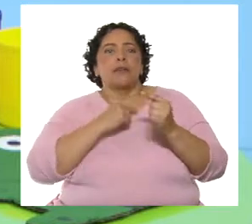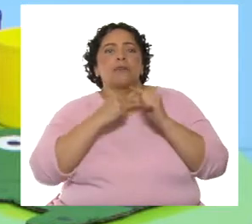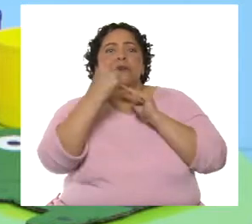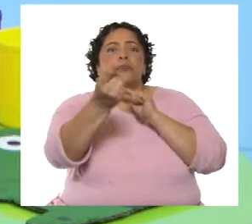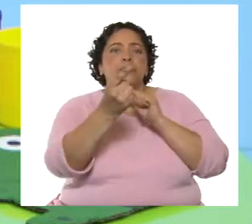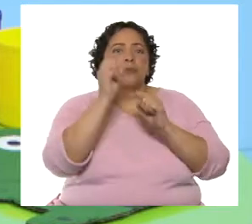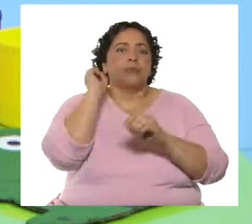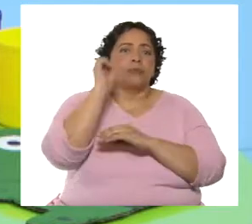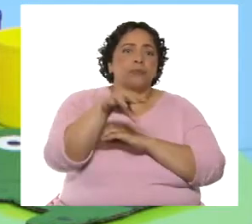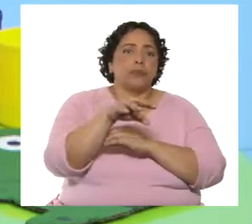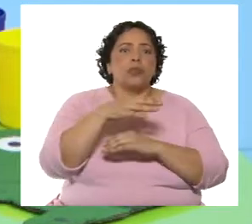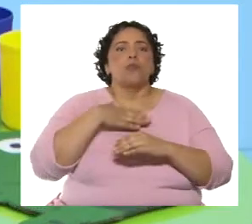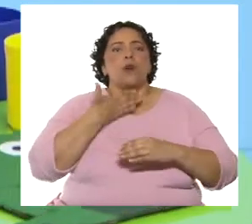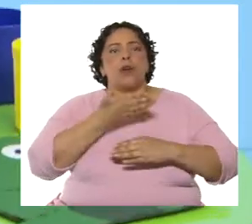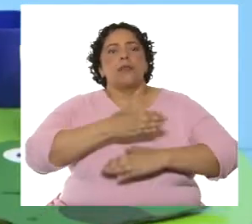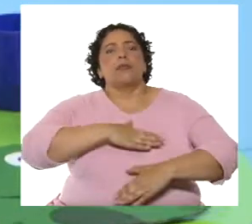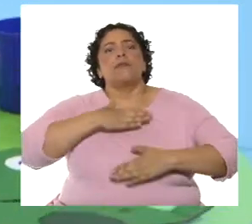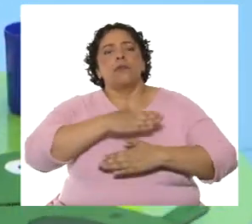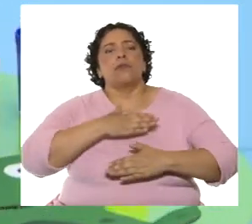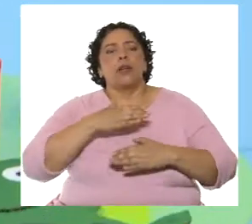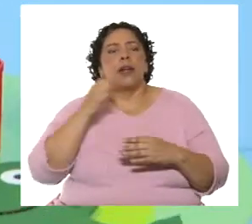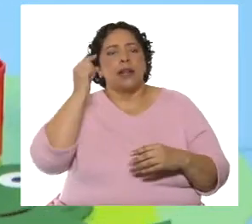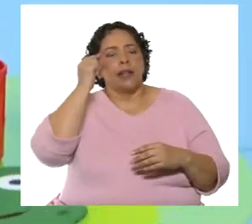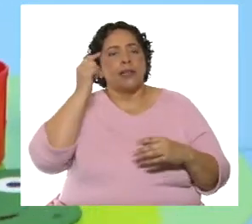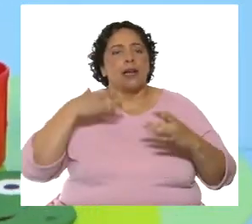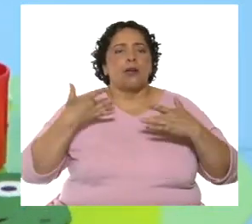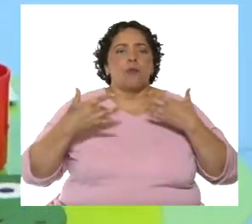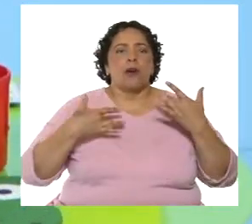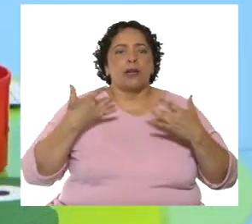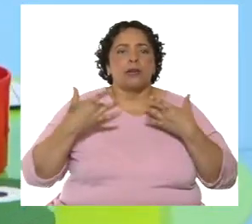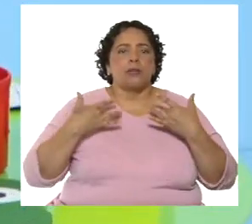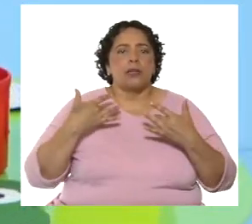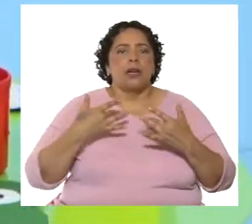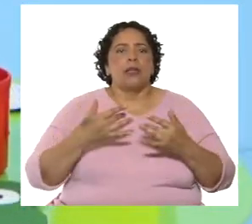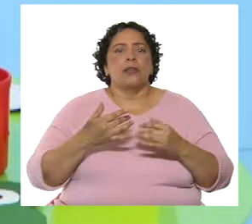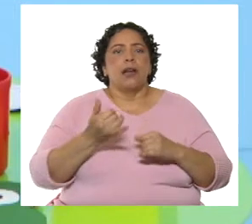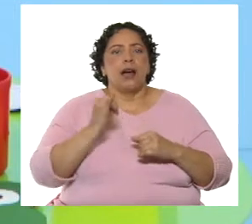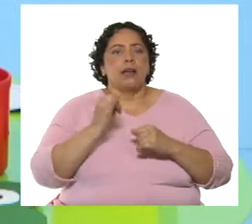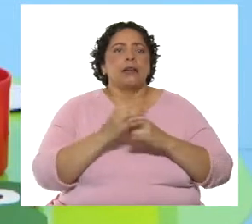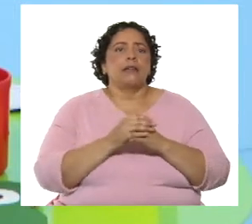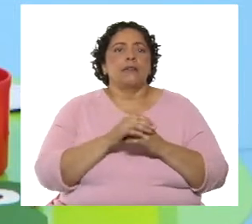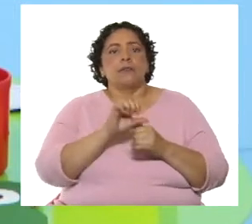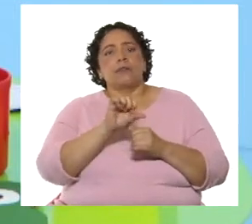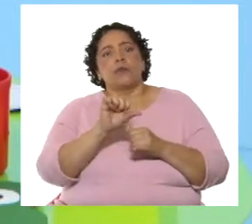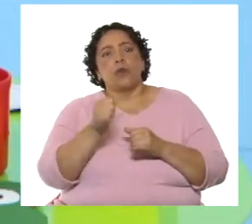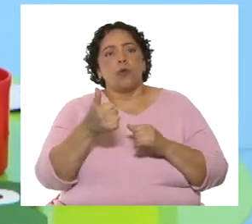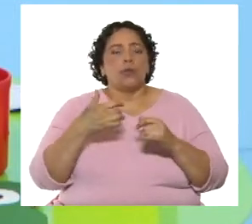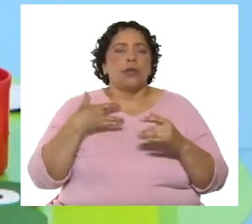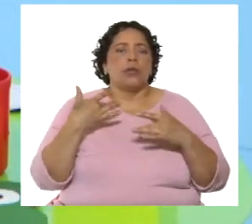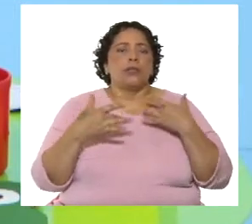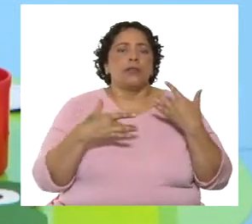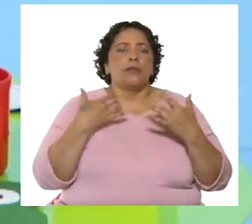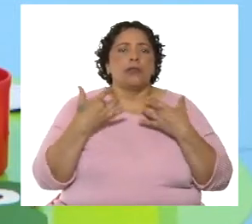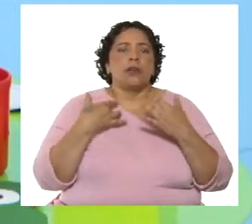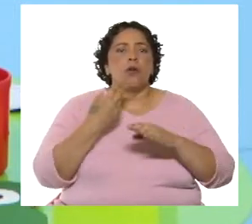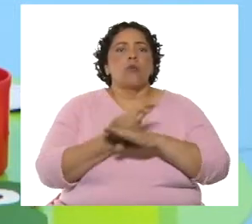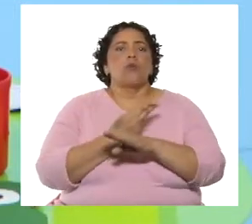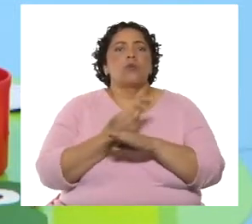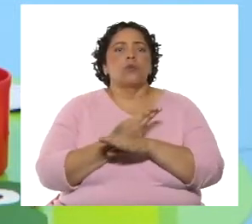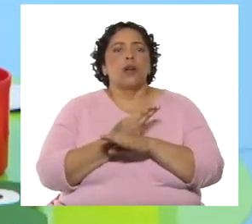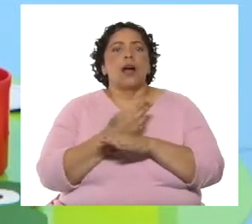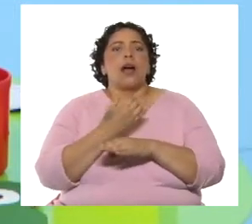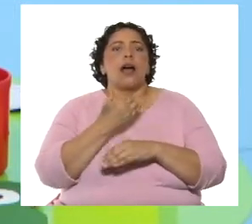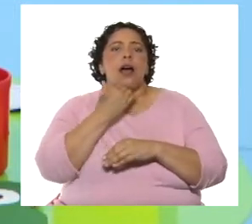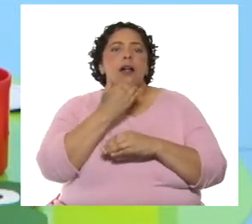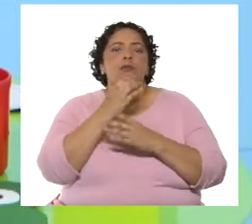que ellos puedan disfrutar este día con las actividades que tenemos por aquí. Otra de las actividades es utilizar algún